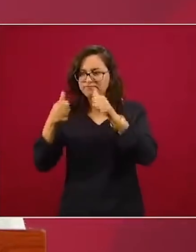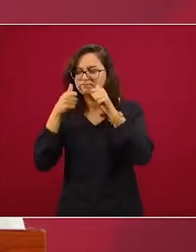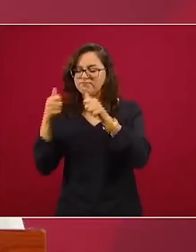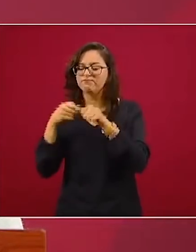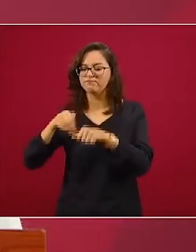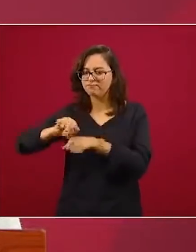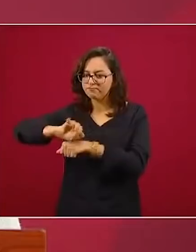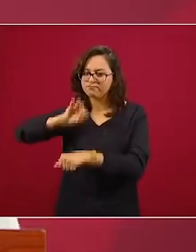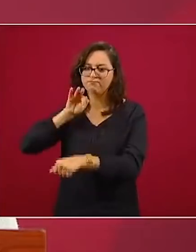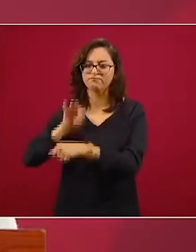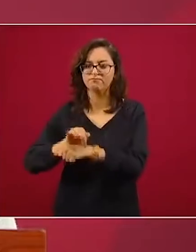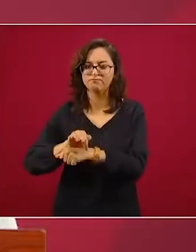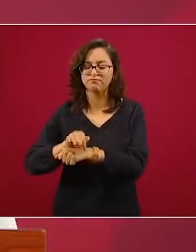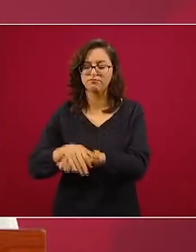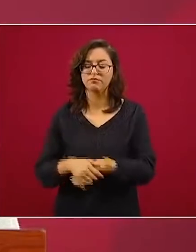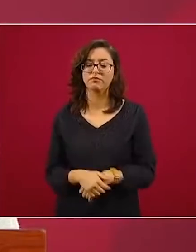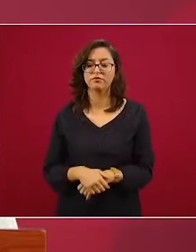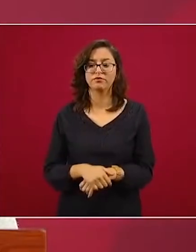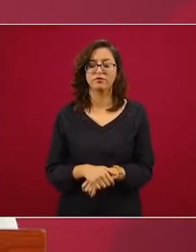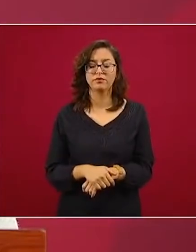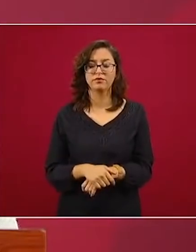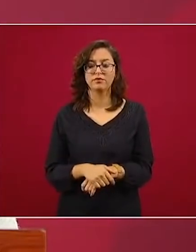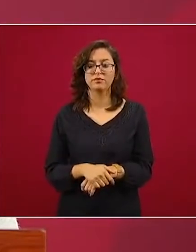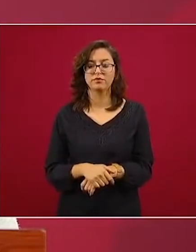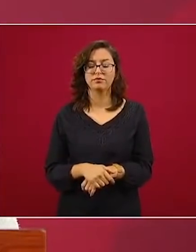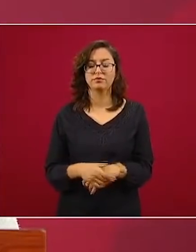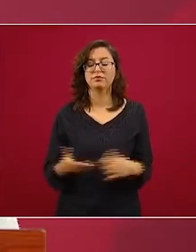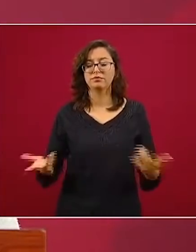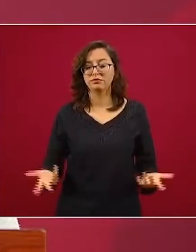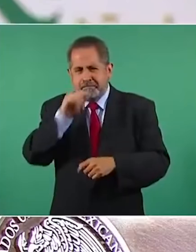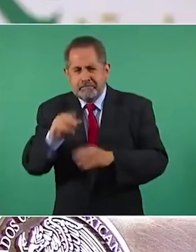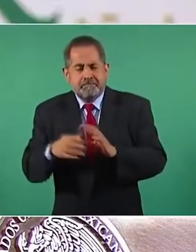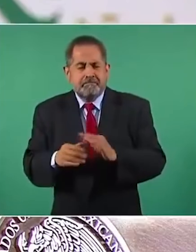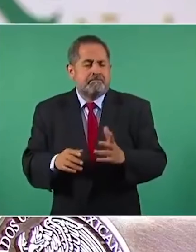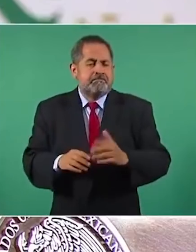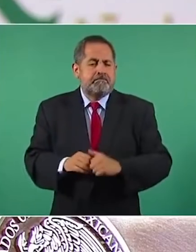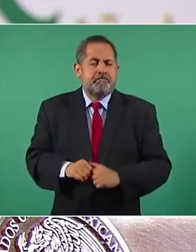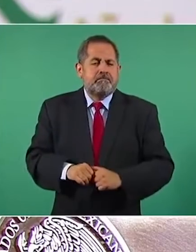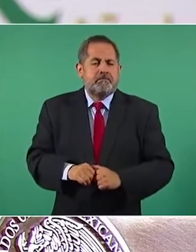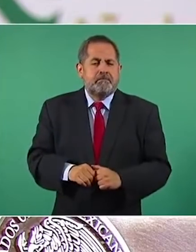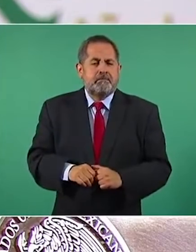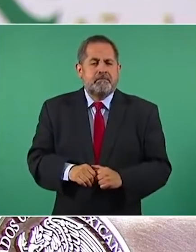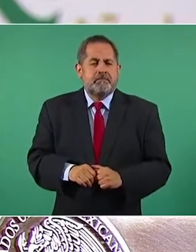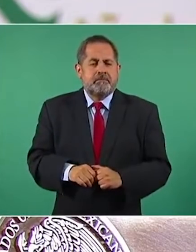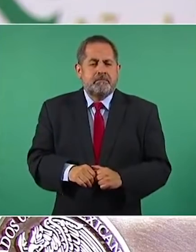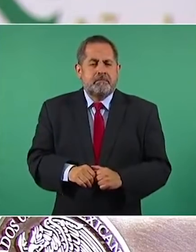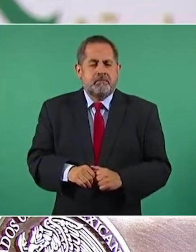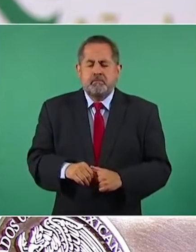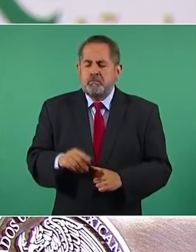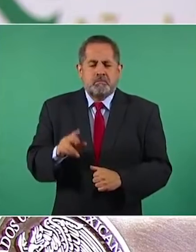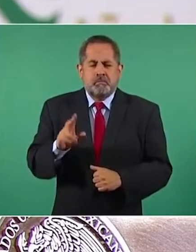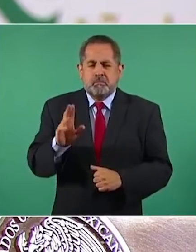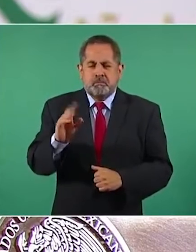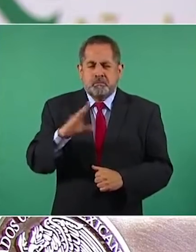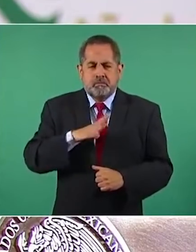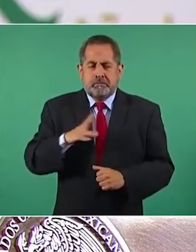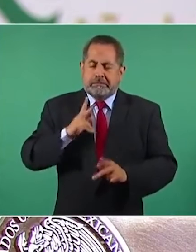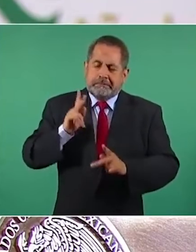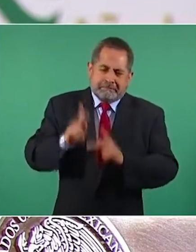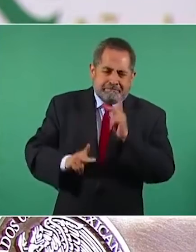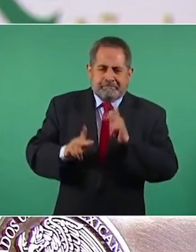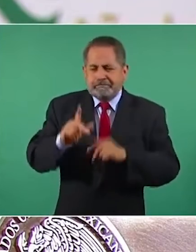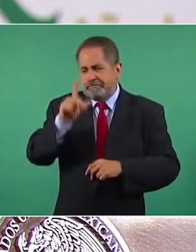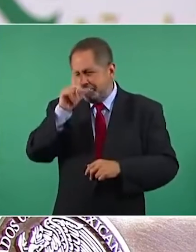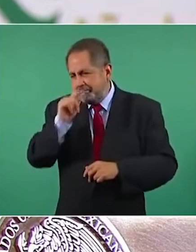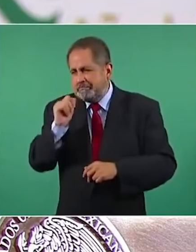corresponde a sus intereses para ciegos y no a los románticos descensos de los gigantes decimonónicos de